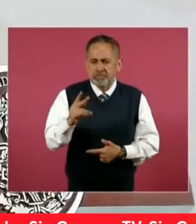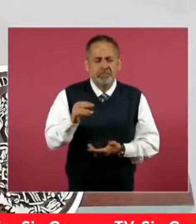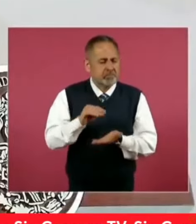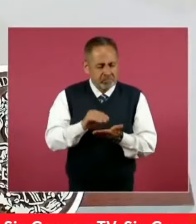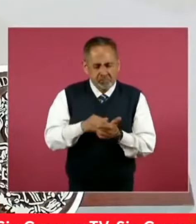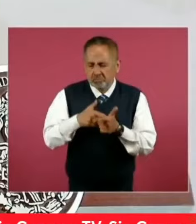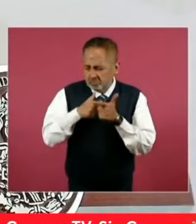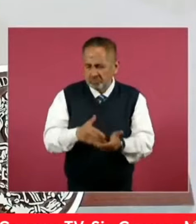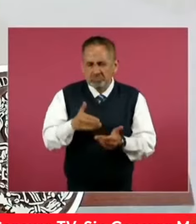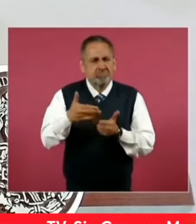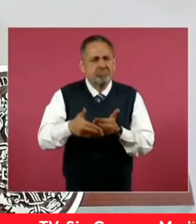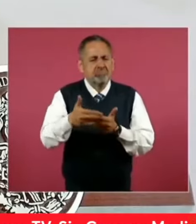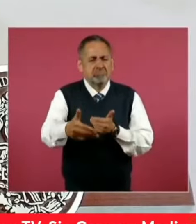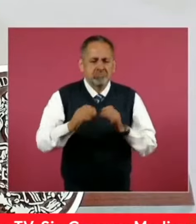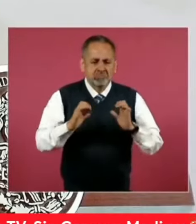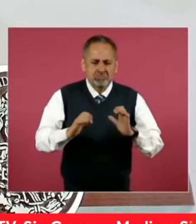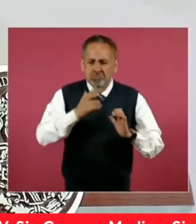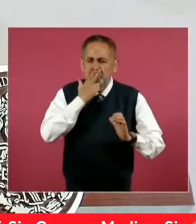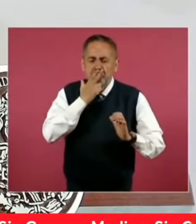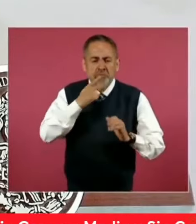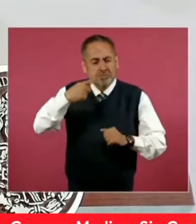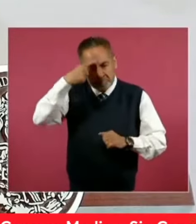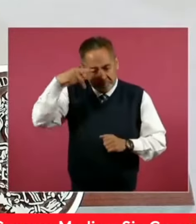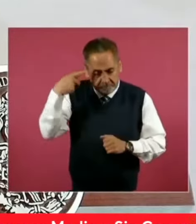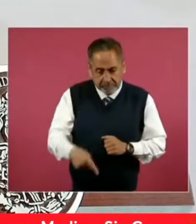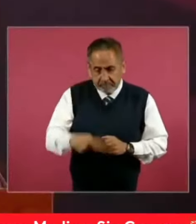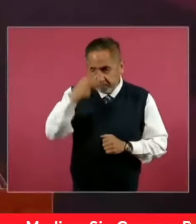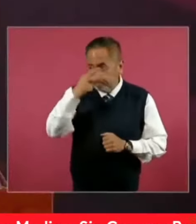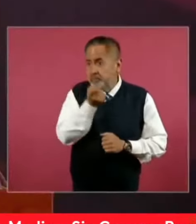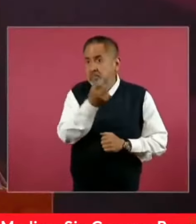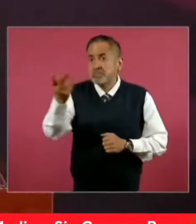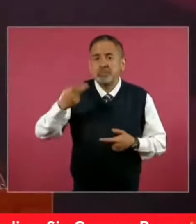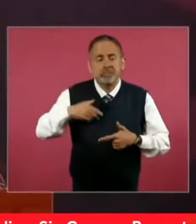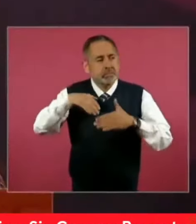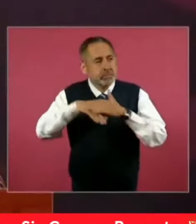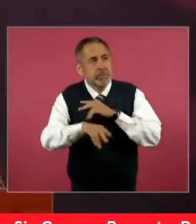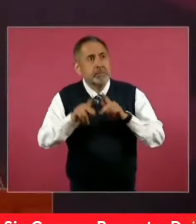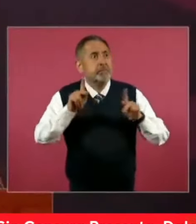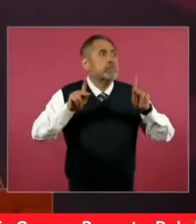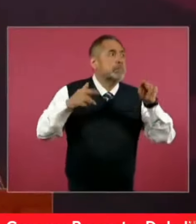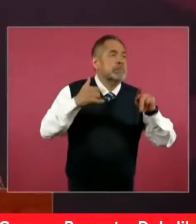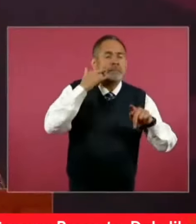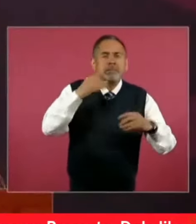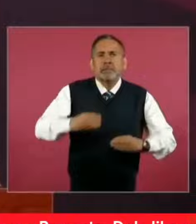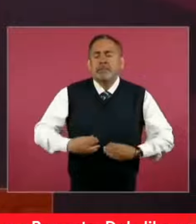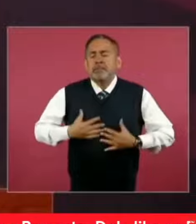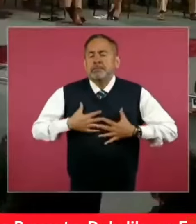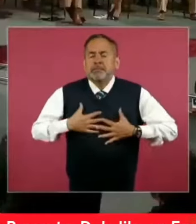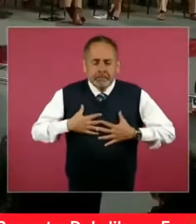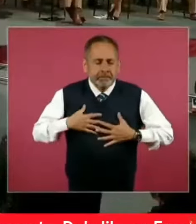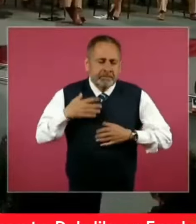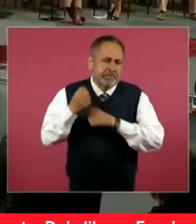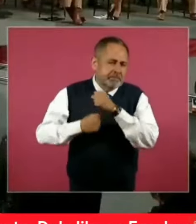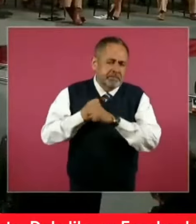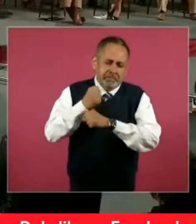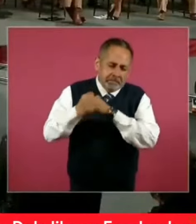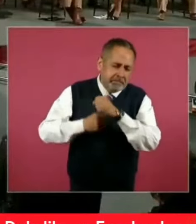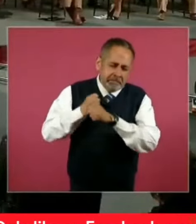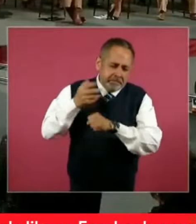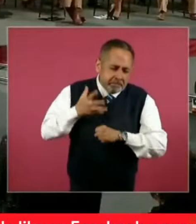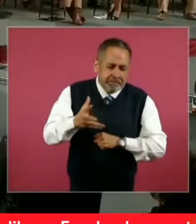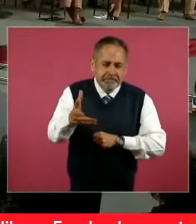para que el rico patrimonio de México pueda ser disfrutado por muchas generaciones más. Buenos días,